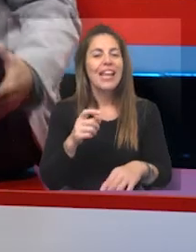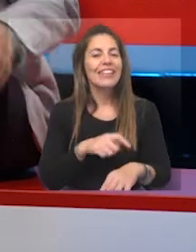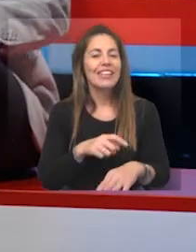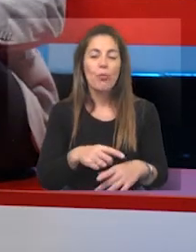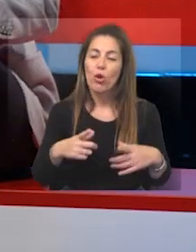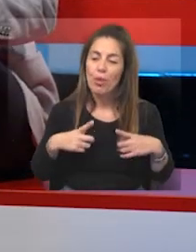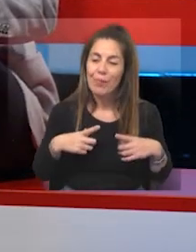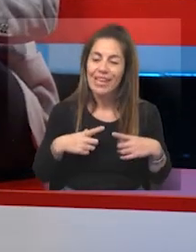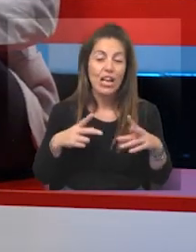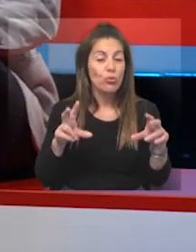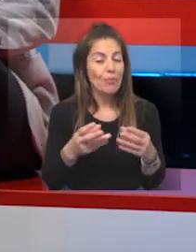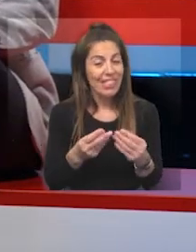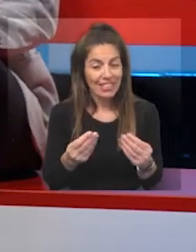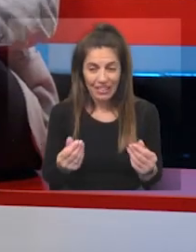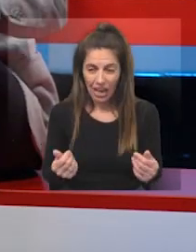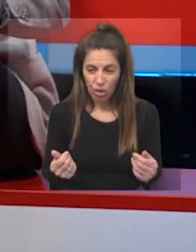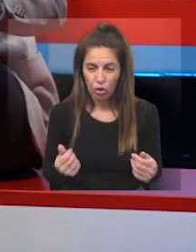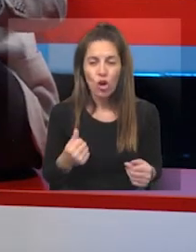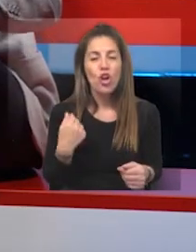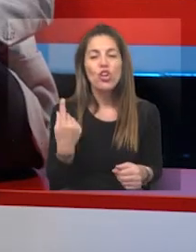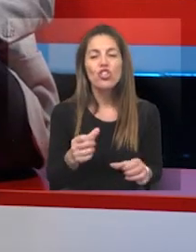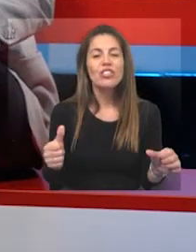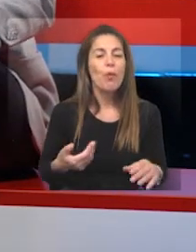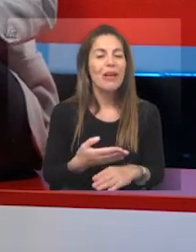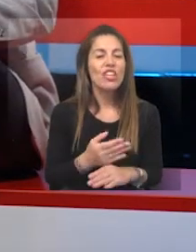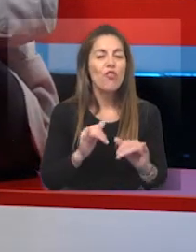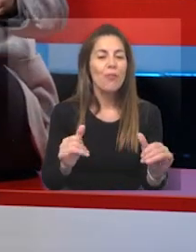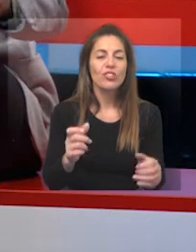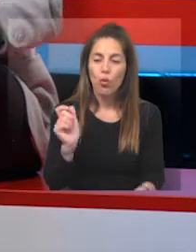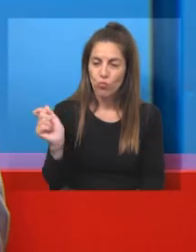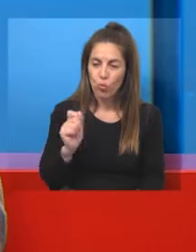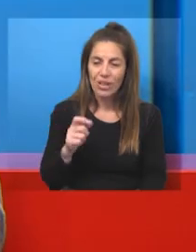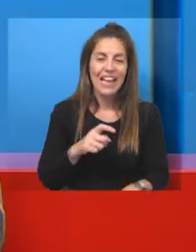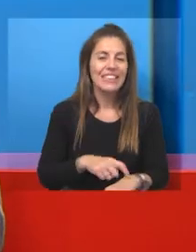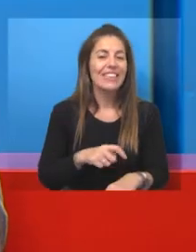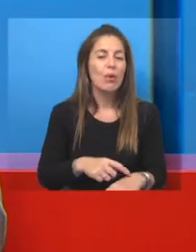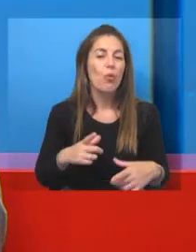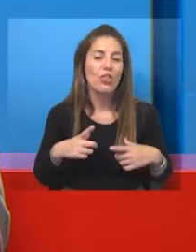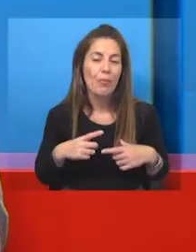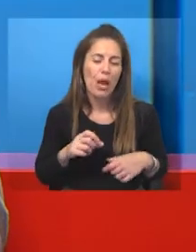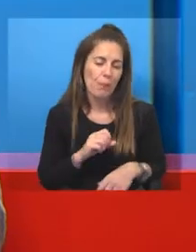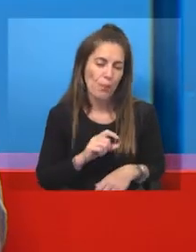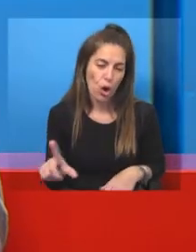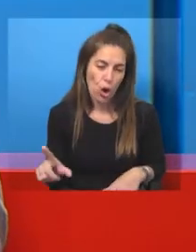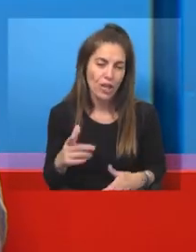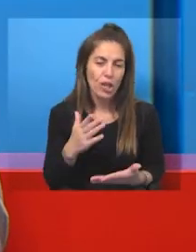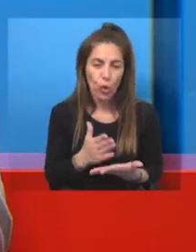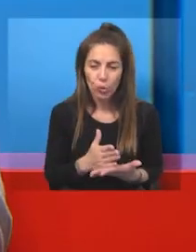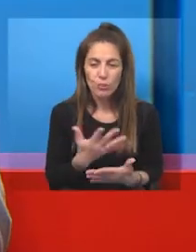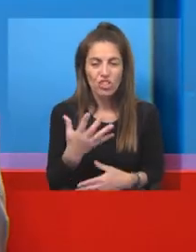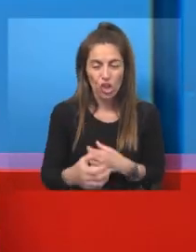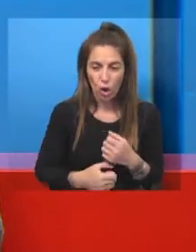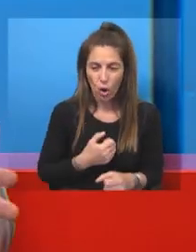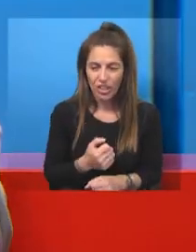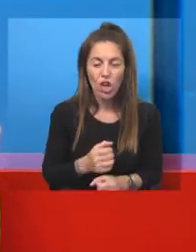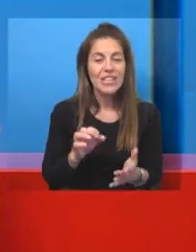bastante delicado eh nosotros hicimos pedido información pública los tiempos de espera eh han empeorado en el último quin queño